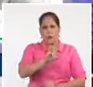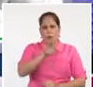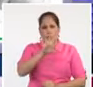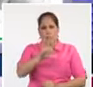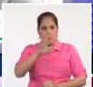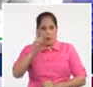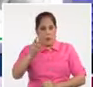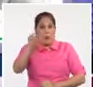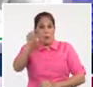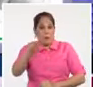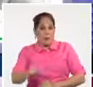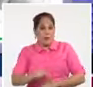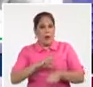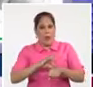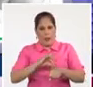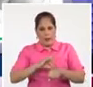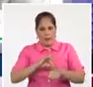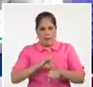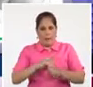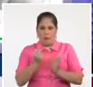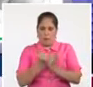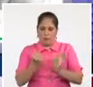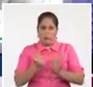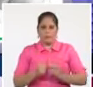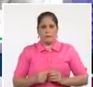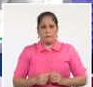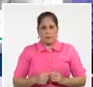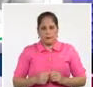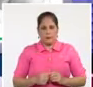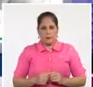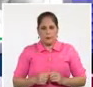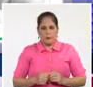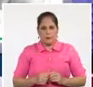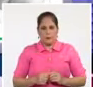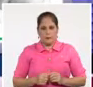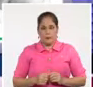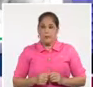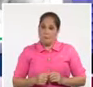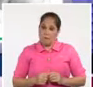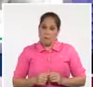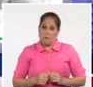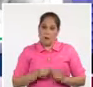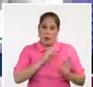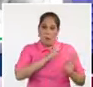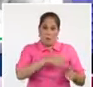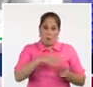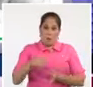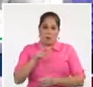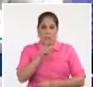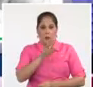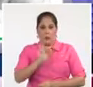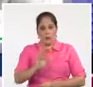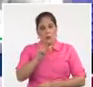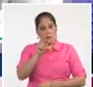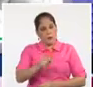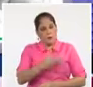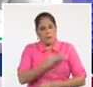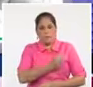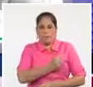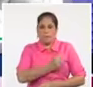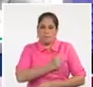2.952 pacientes diagnosticados con el nuevo coronavirus y lamentablemente 18 fallecidos